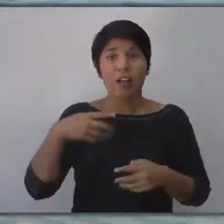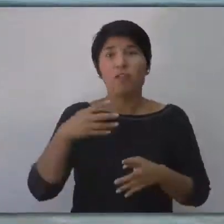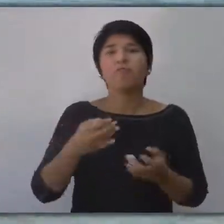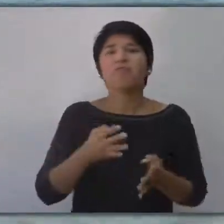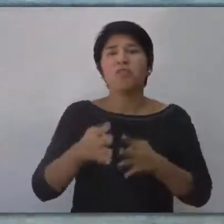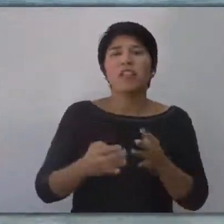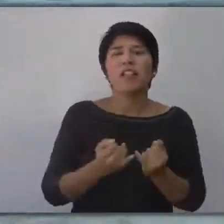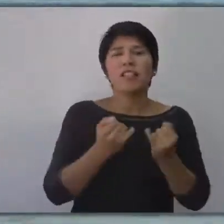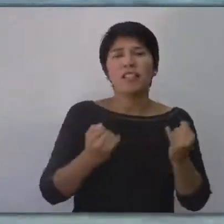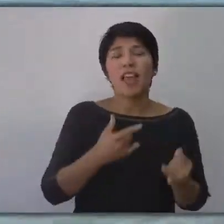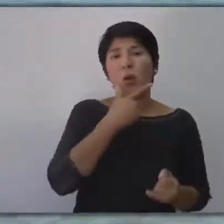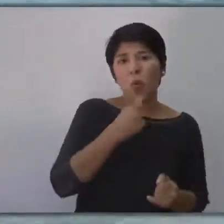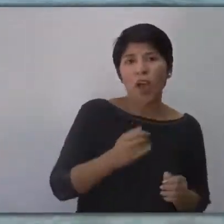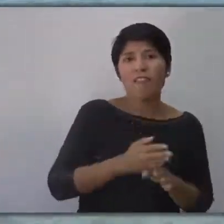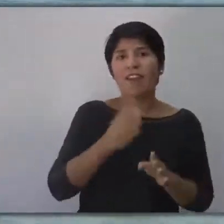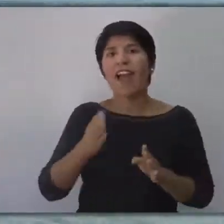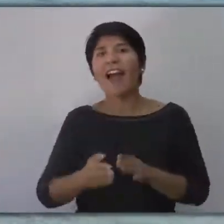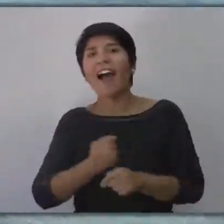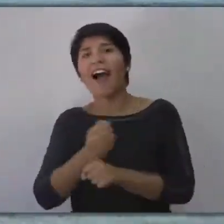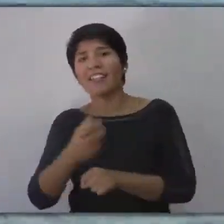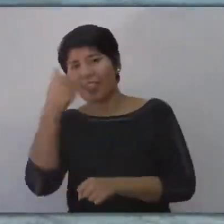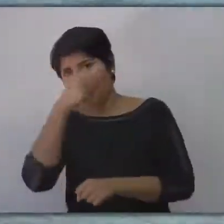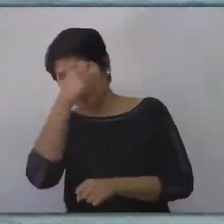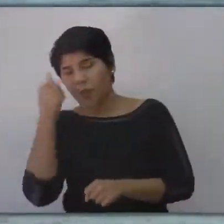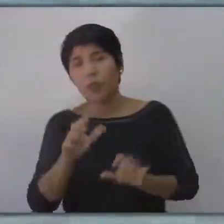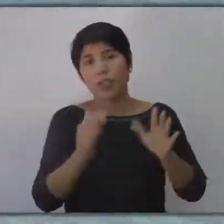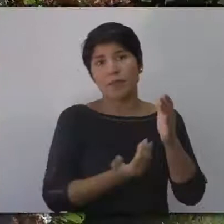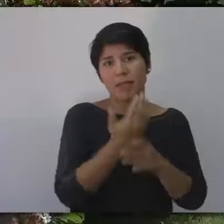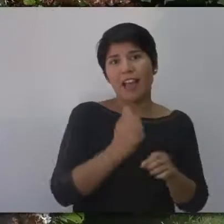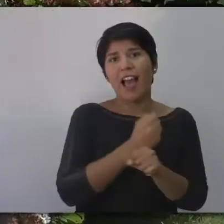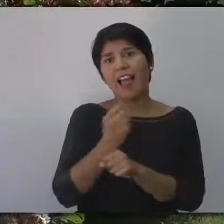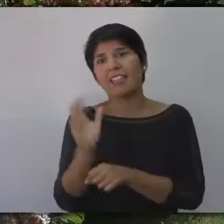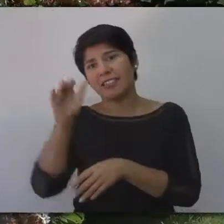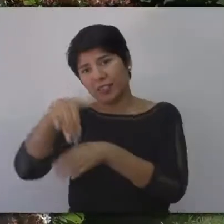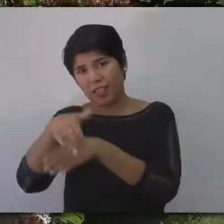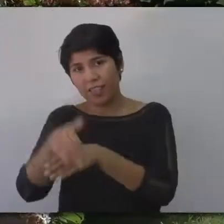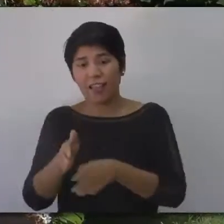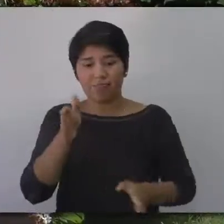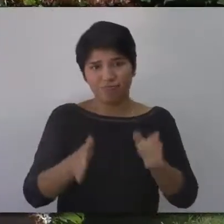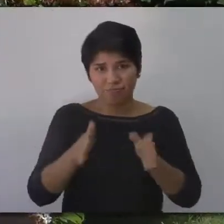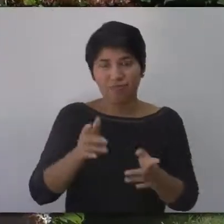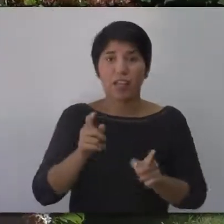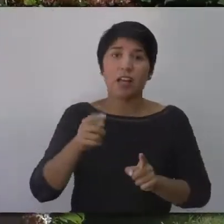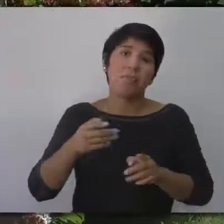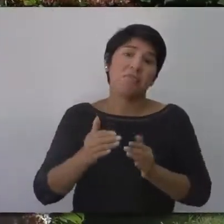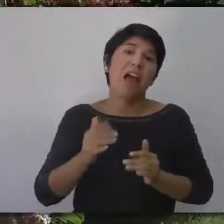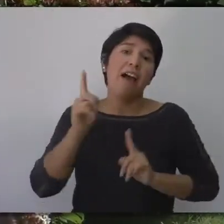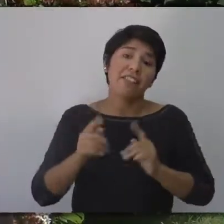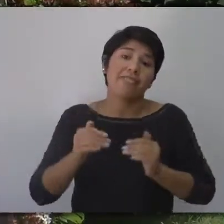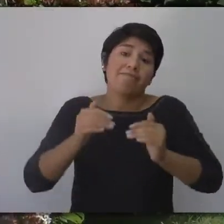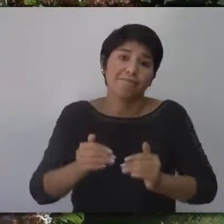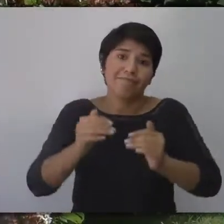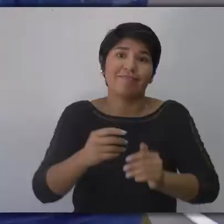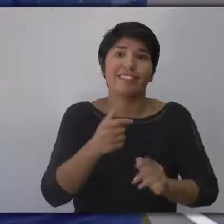Está funcionando de jueves a domingos, de 10 de la mañana a 17, bueno, si hay más personas, hasta